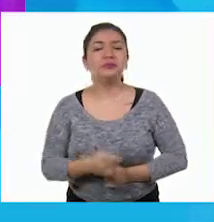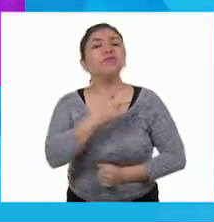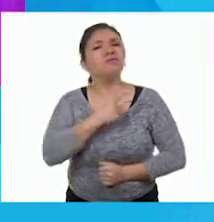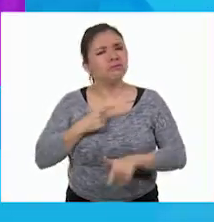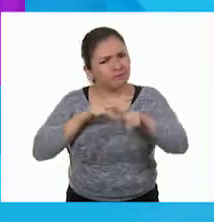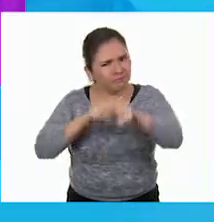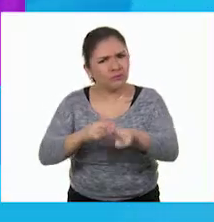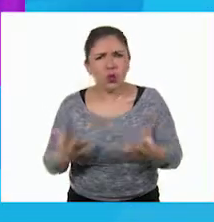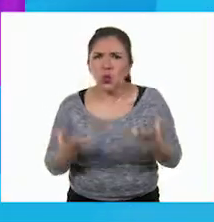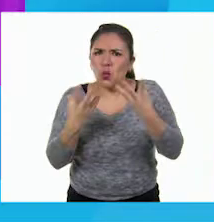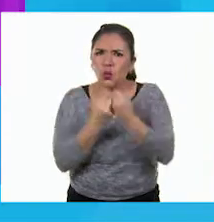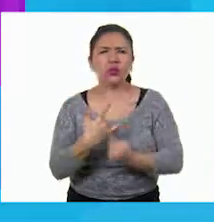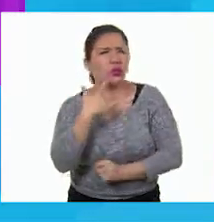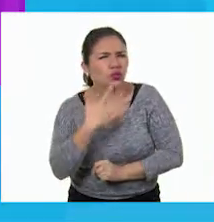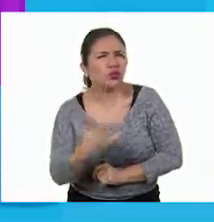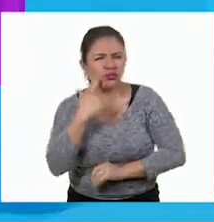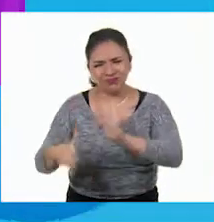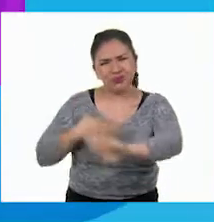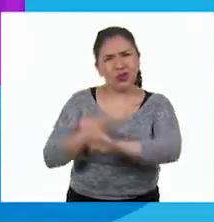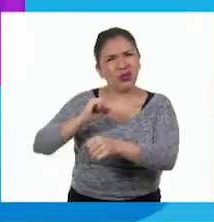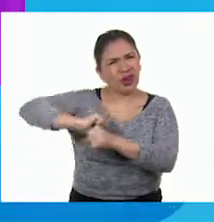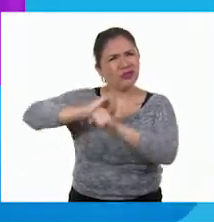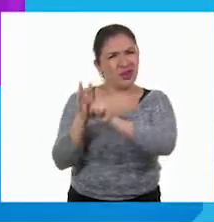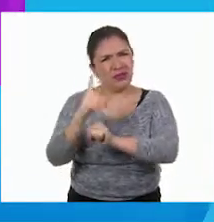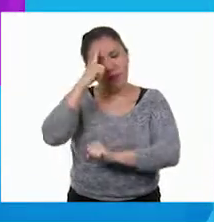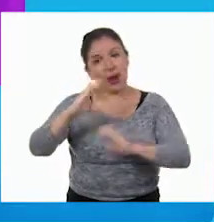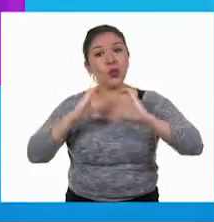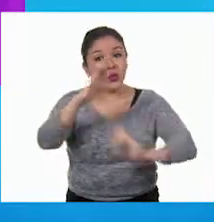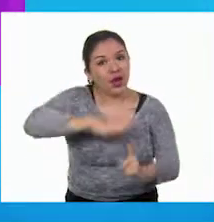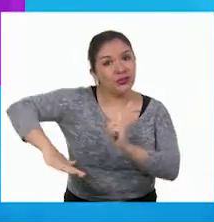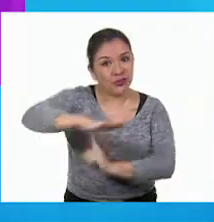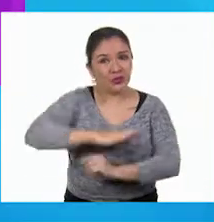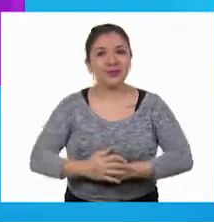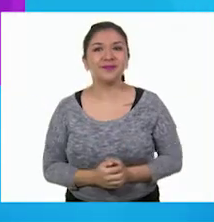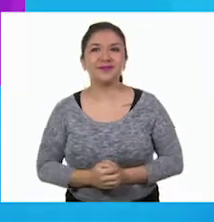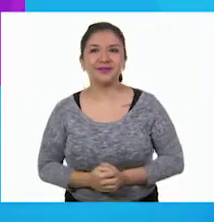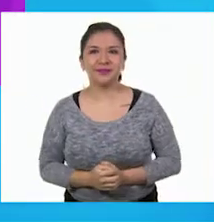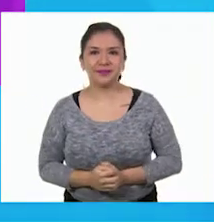Sigamos luchando juntos contra este virus, cuidándonos los unos a los otros.